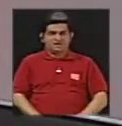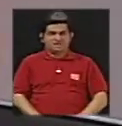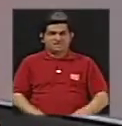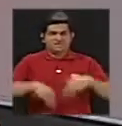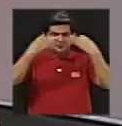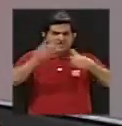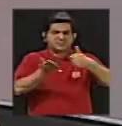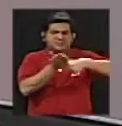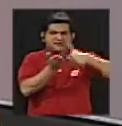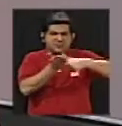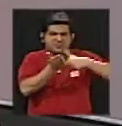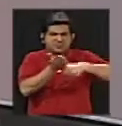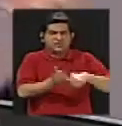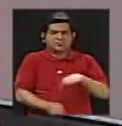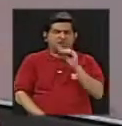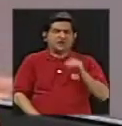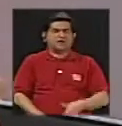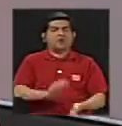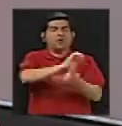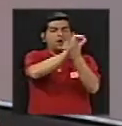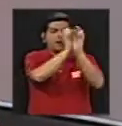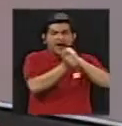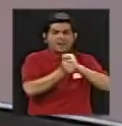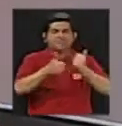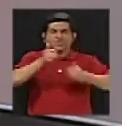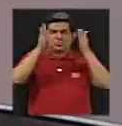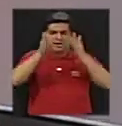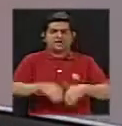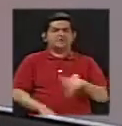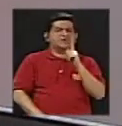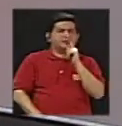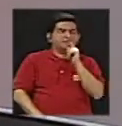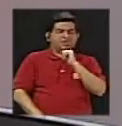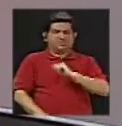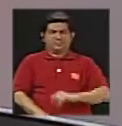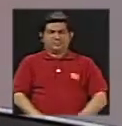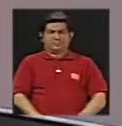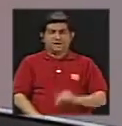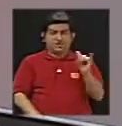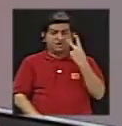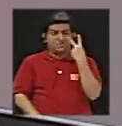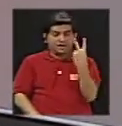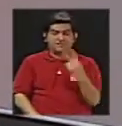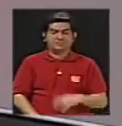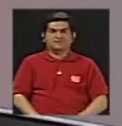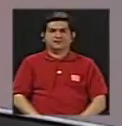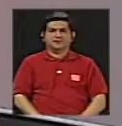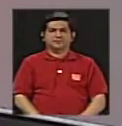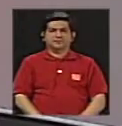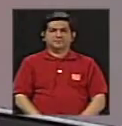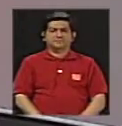ir a votar, en decidirse por quién cambiar de candidato. Entonces también algo que vemos es